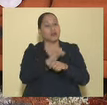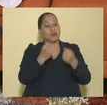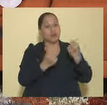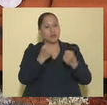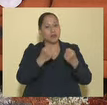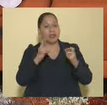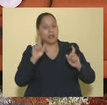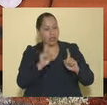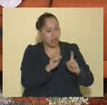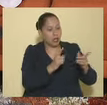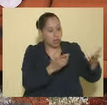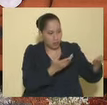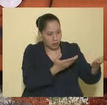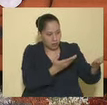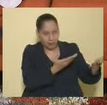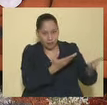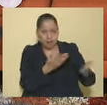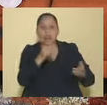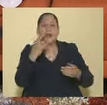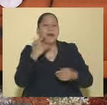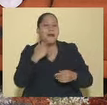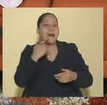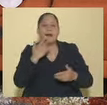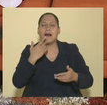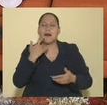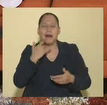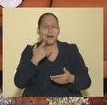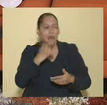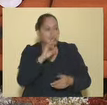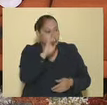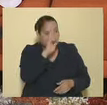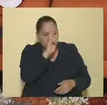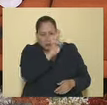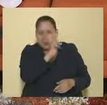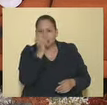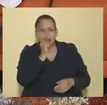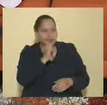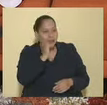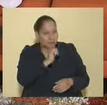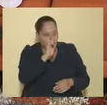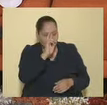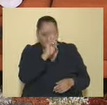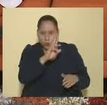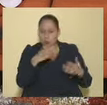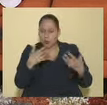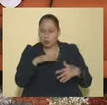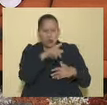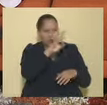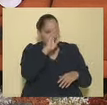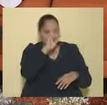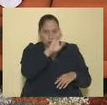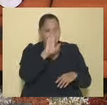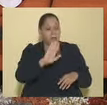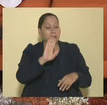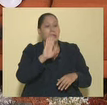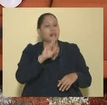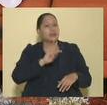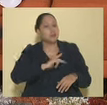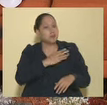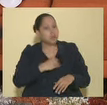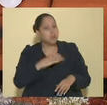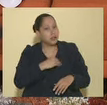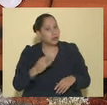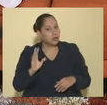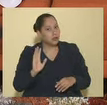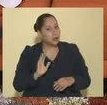le recibes tú mismo y lo tratas con un respeto como si fuera tu hijo.